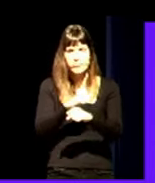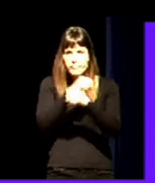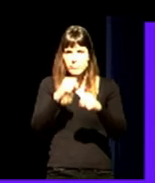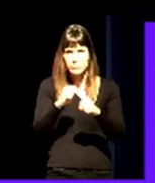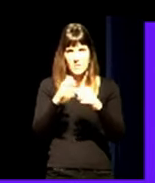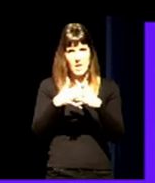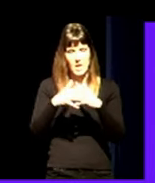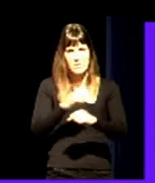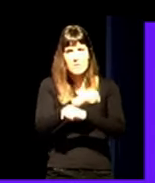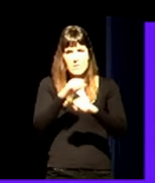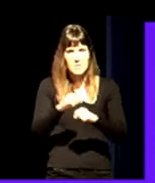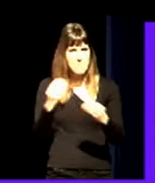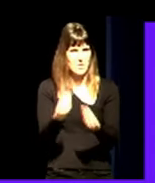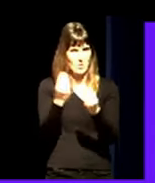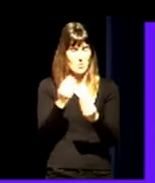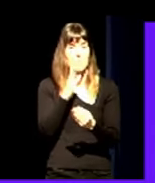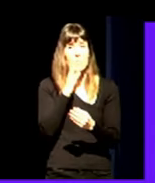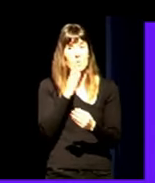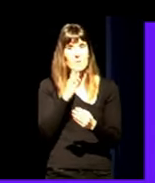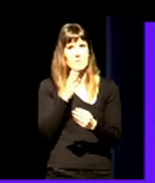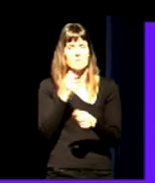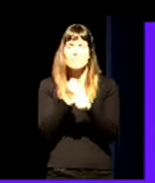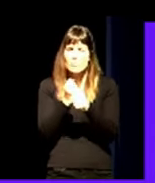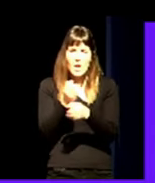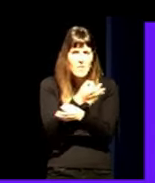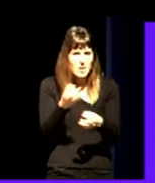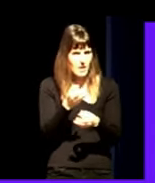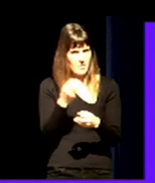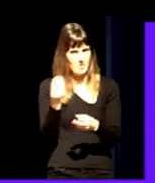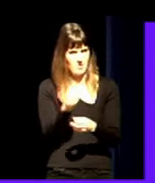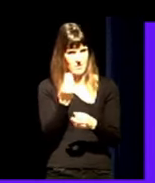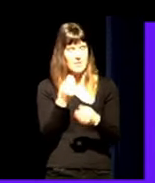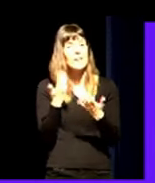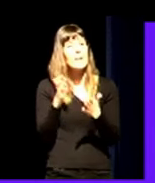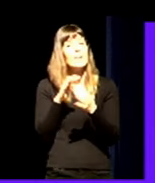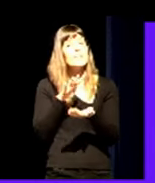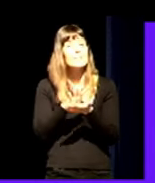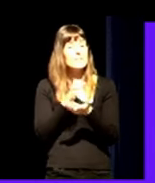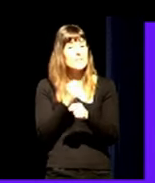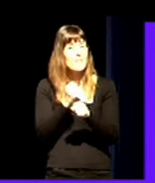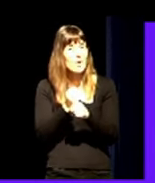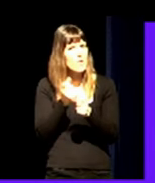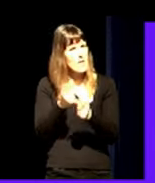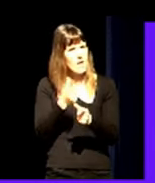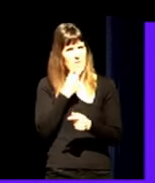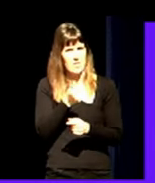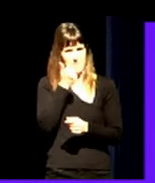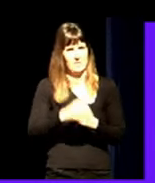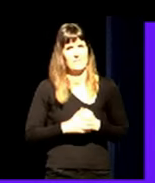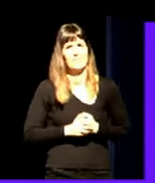mejor. ¿Por qué es mejor? Porque es más eficaz y porque mejora la tarea. Por eso